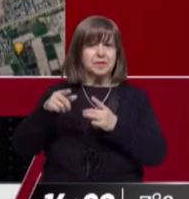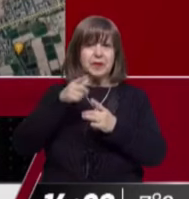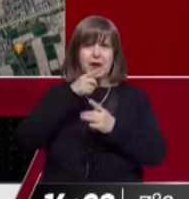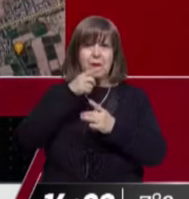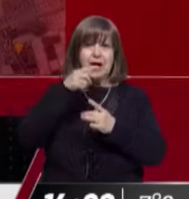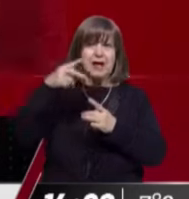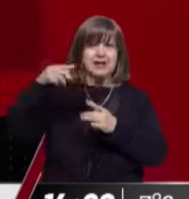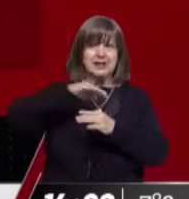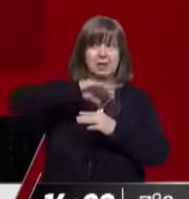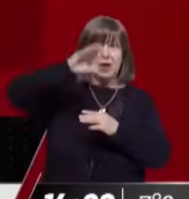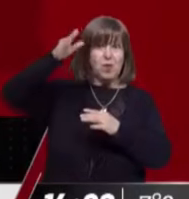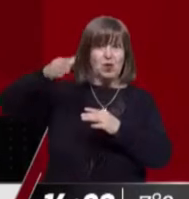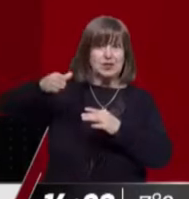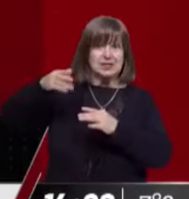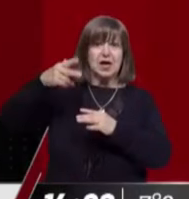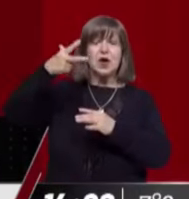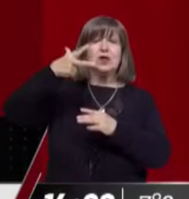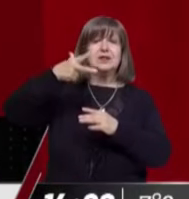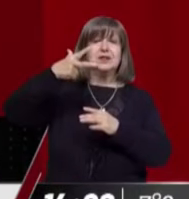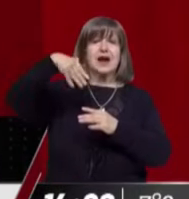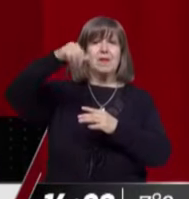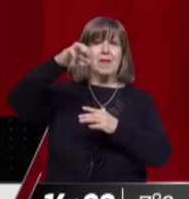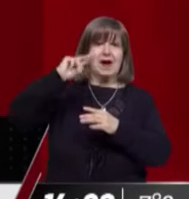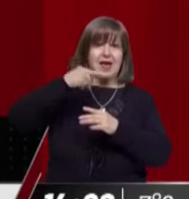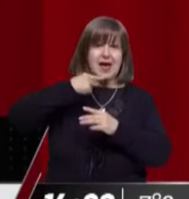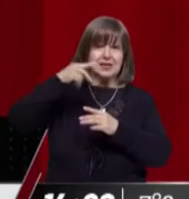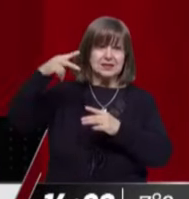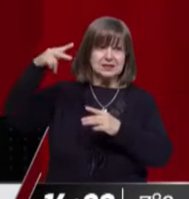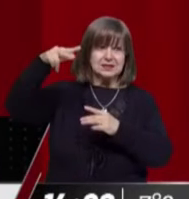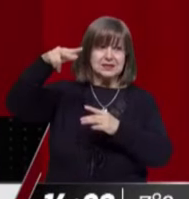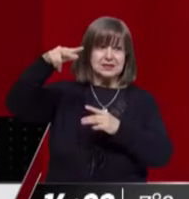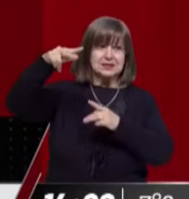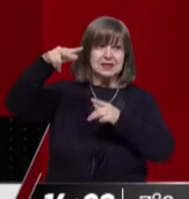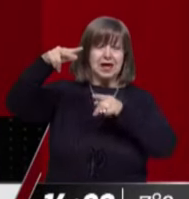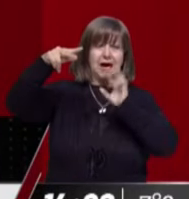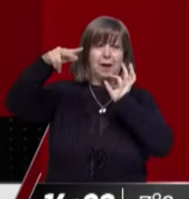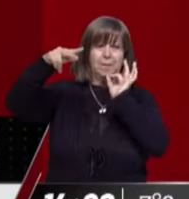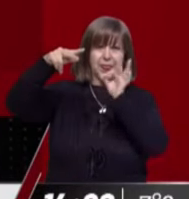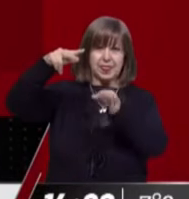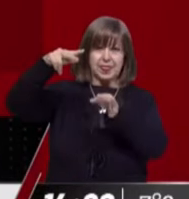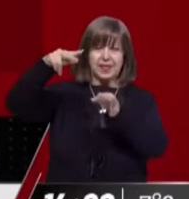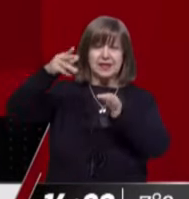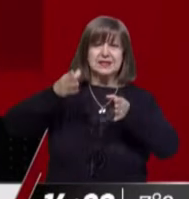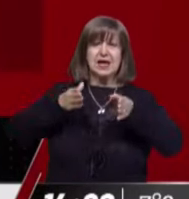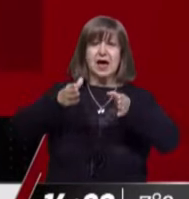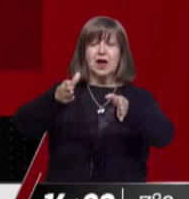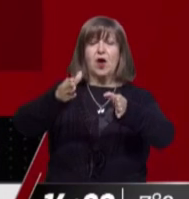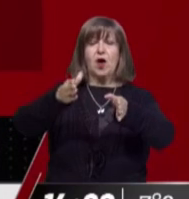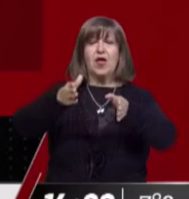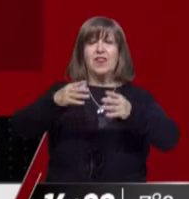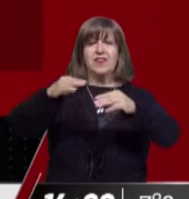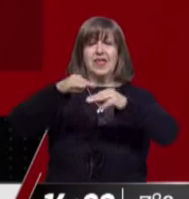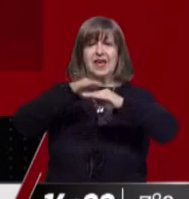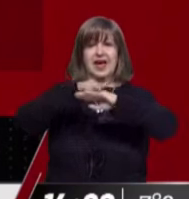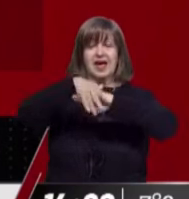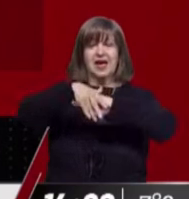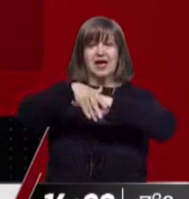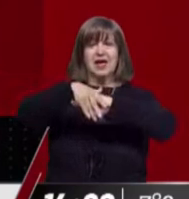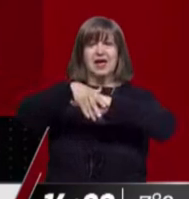en el Cerro Tres Marías, en el dique Yuyún, que está aproximadamente a unos...